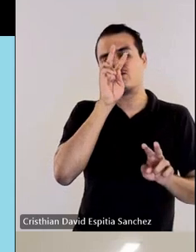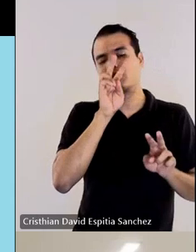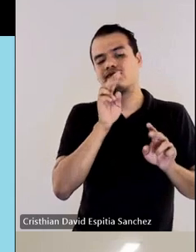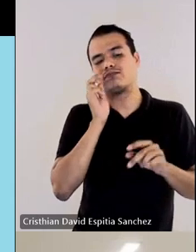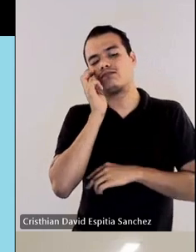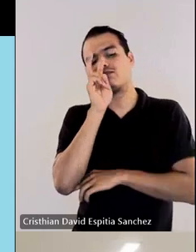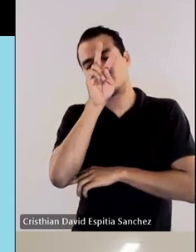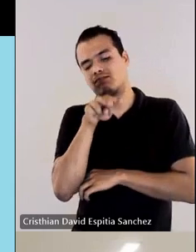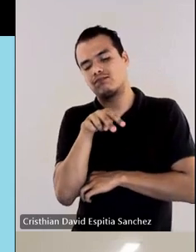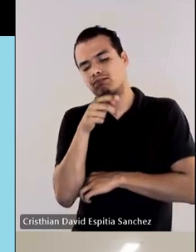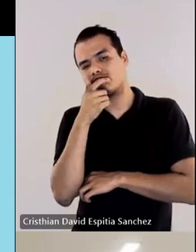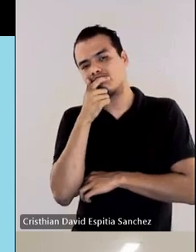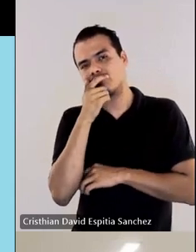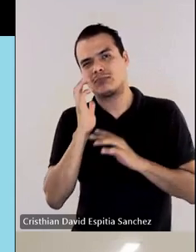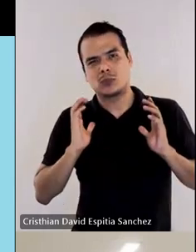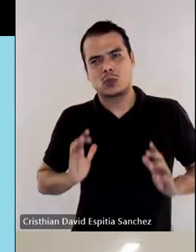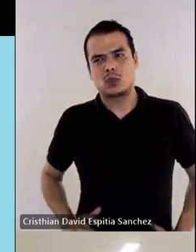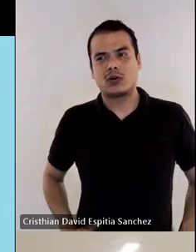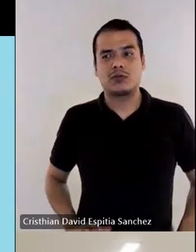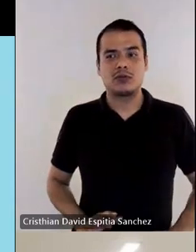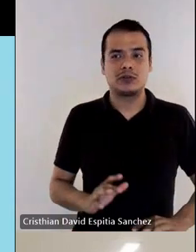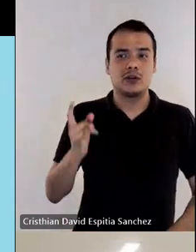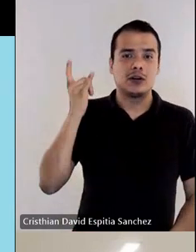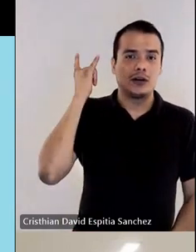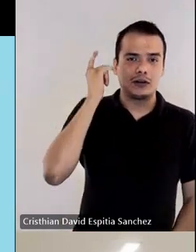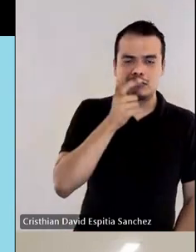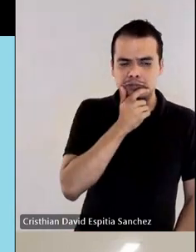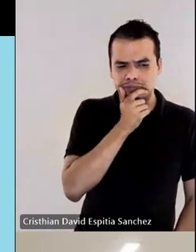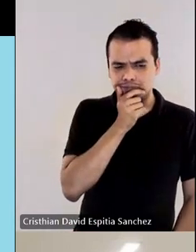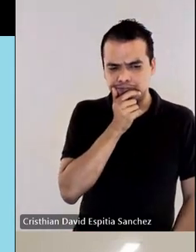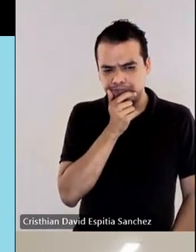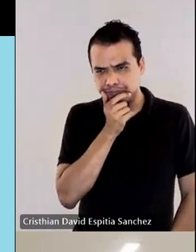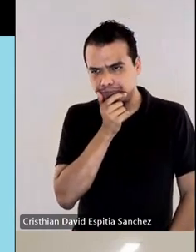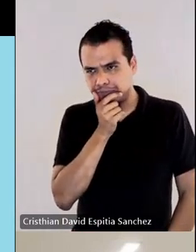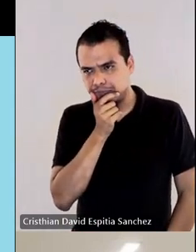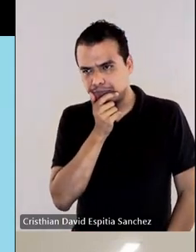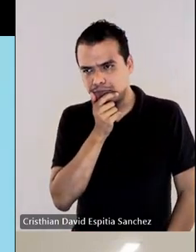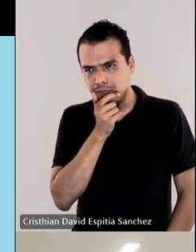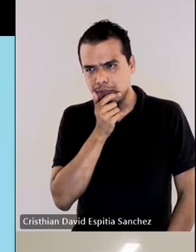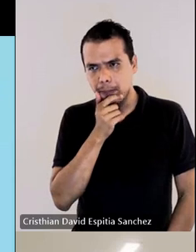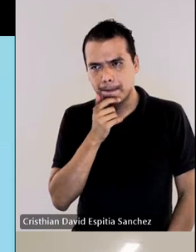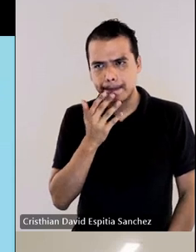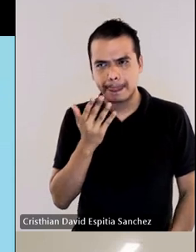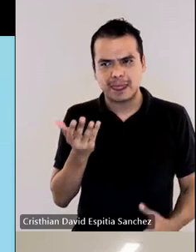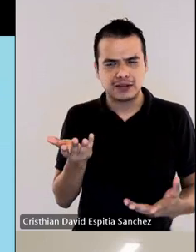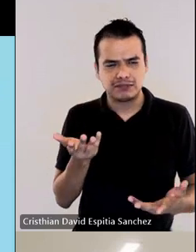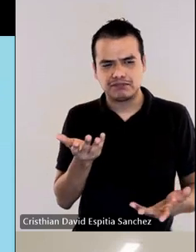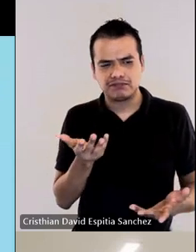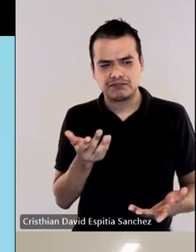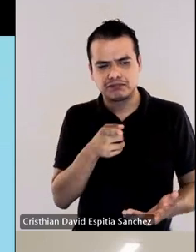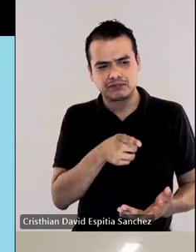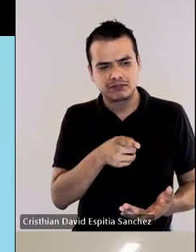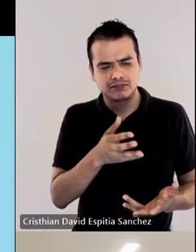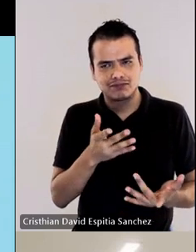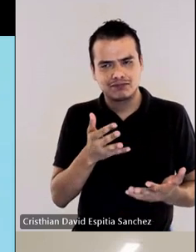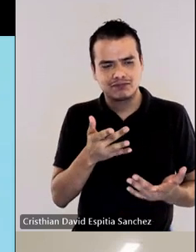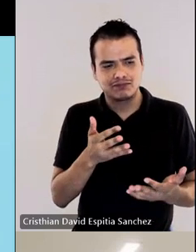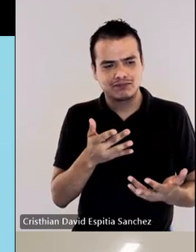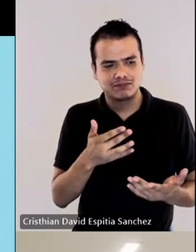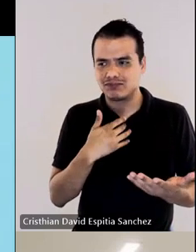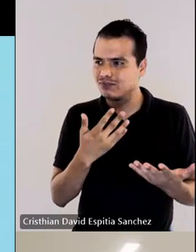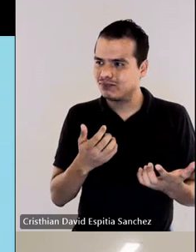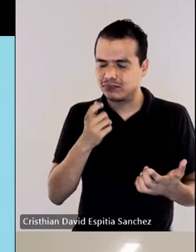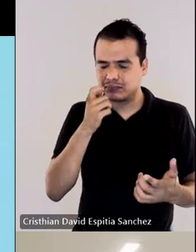estímulo. Simplemente apoyando un lapicero en el lecho ungueal podemos hacer presión y de esa manera esto estimularía a la persona para